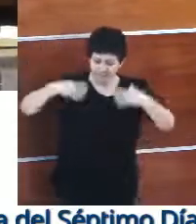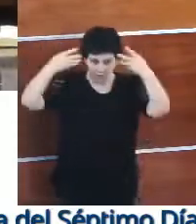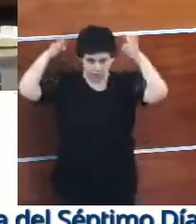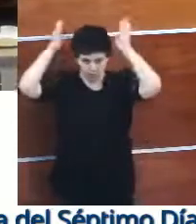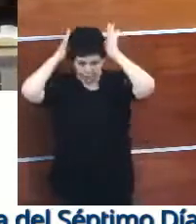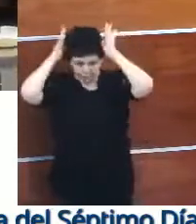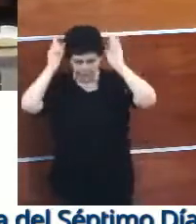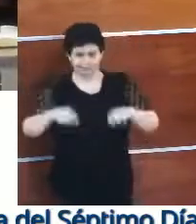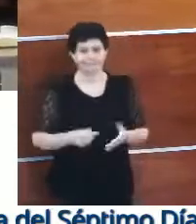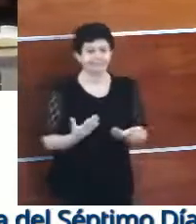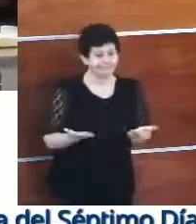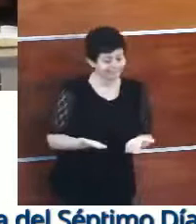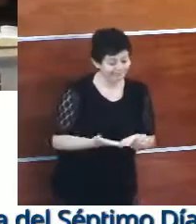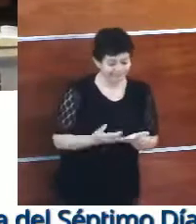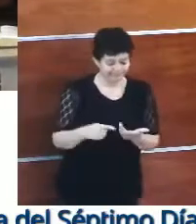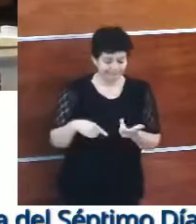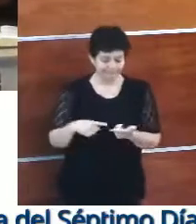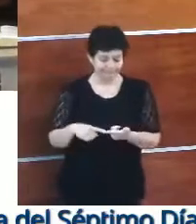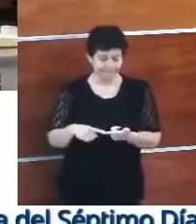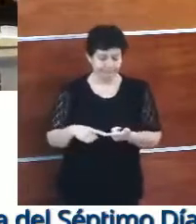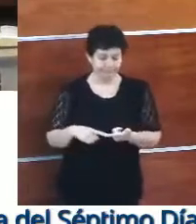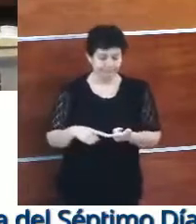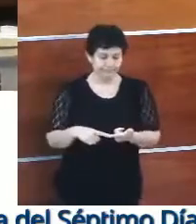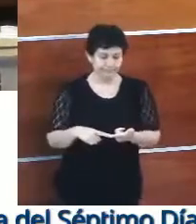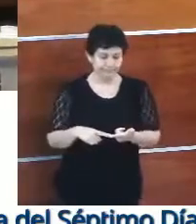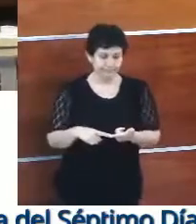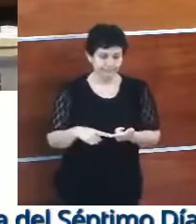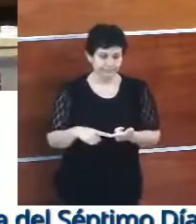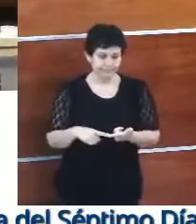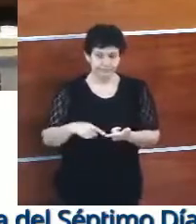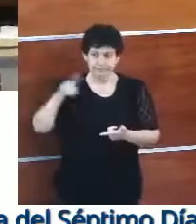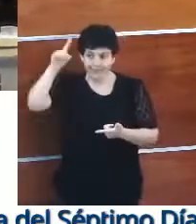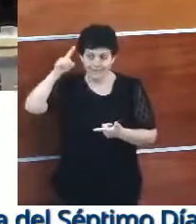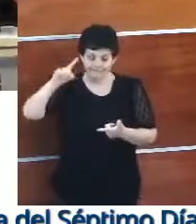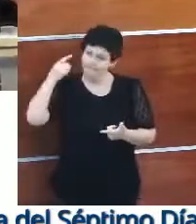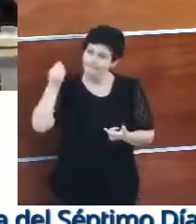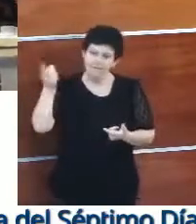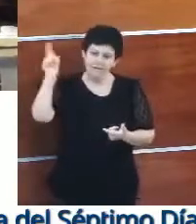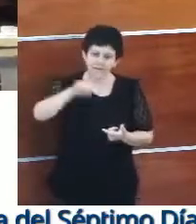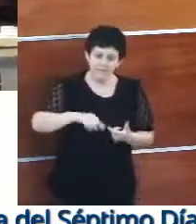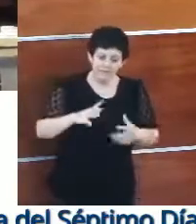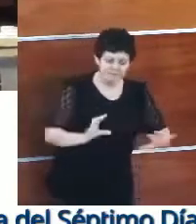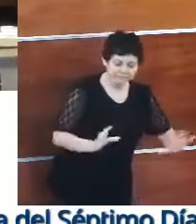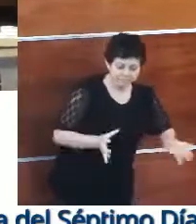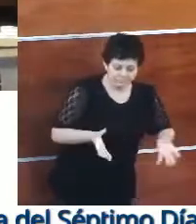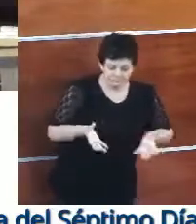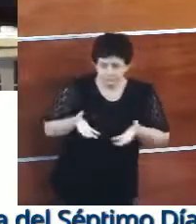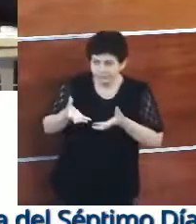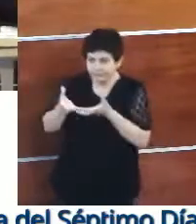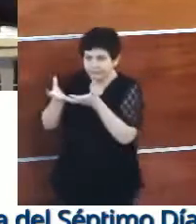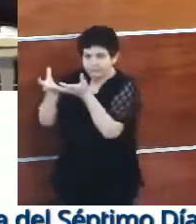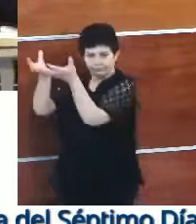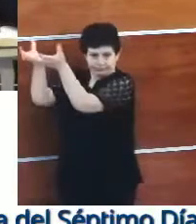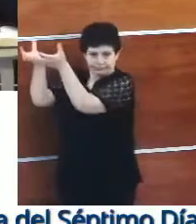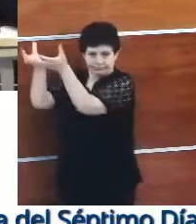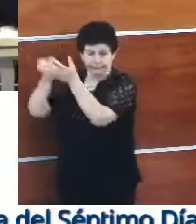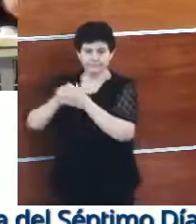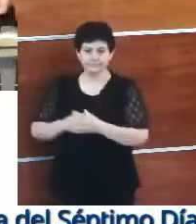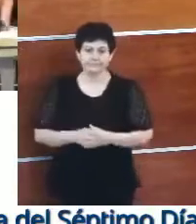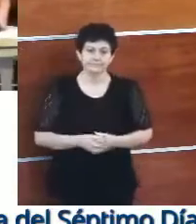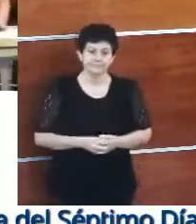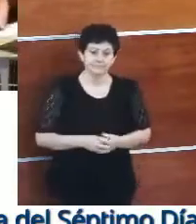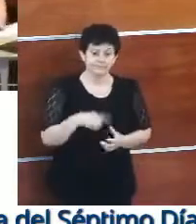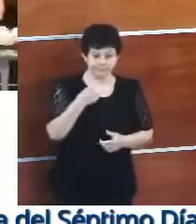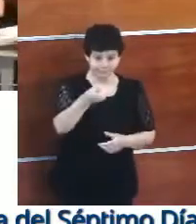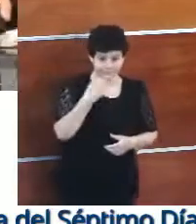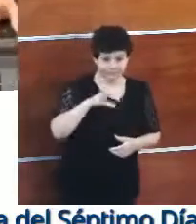a cobrar los suyos, a rescatar a los suyos, a buscar a los suyos.